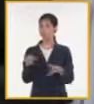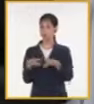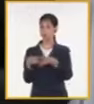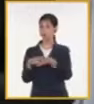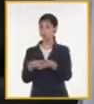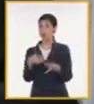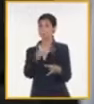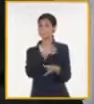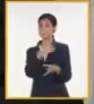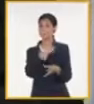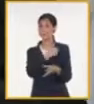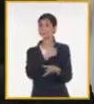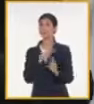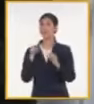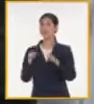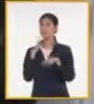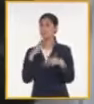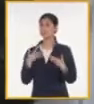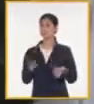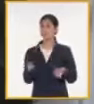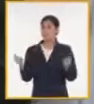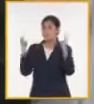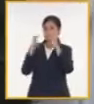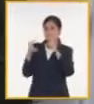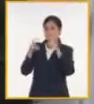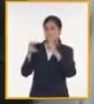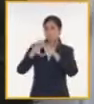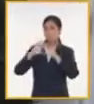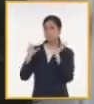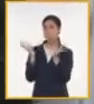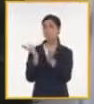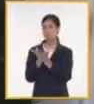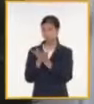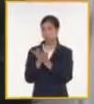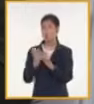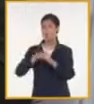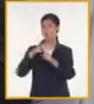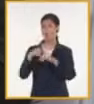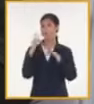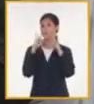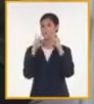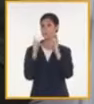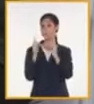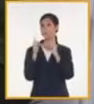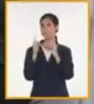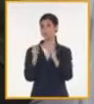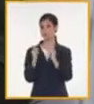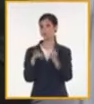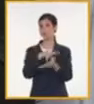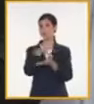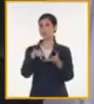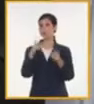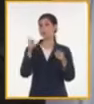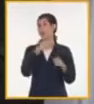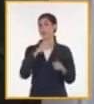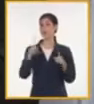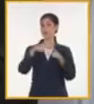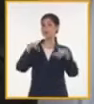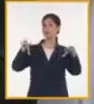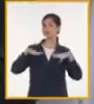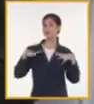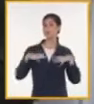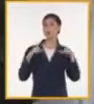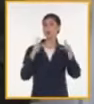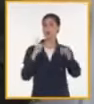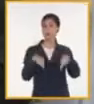material y abundante información con evidencia sobre los atentados en las instalaciones turísticas en nuestro país que como se